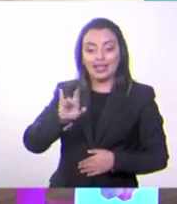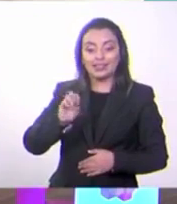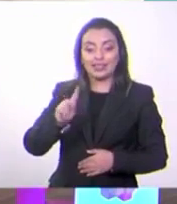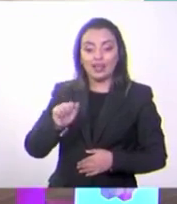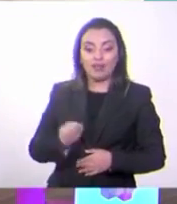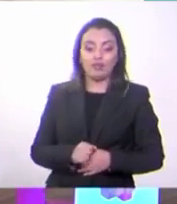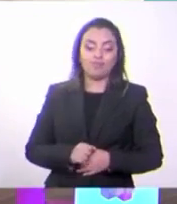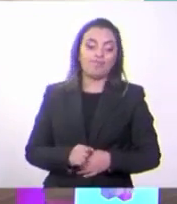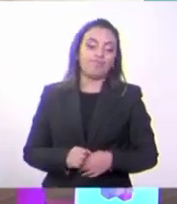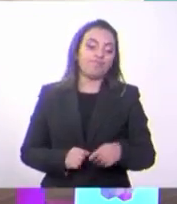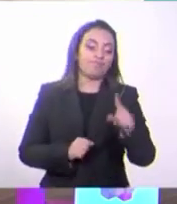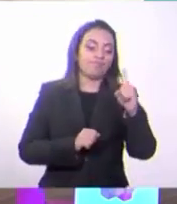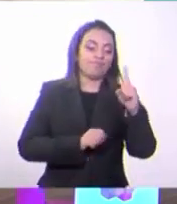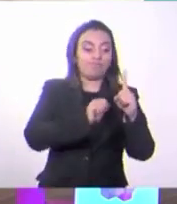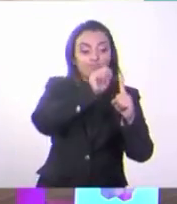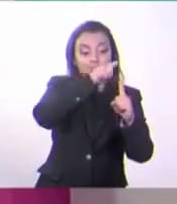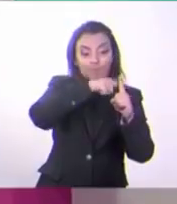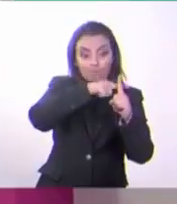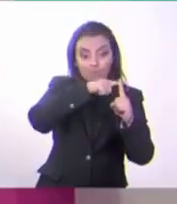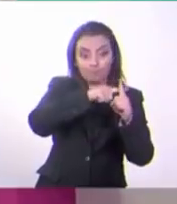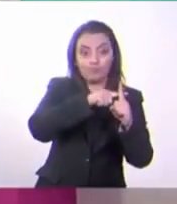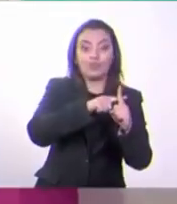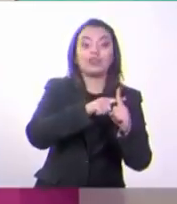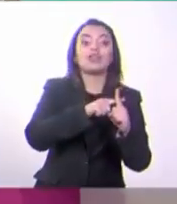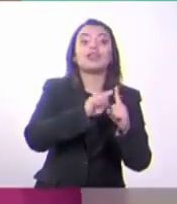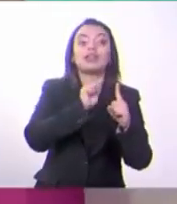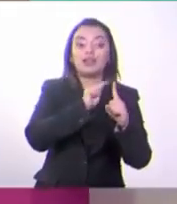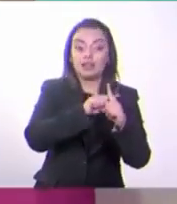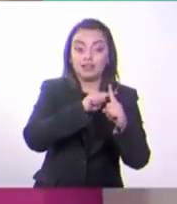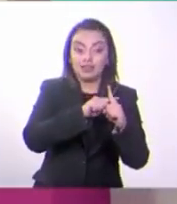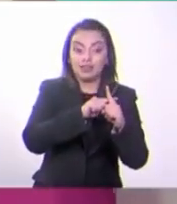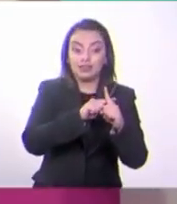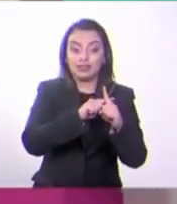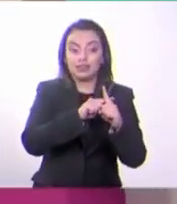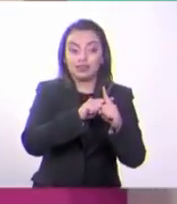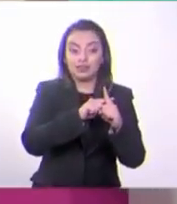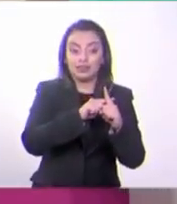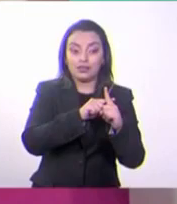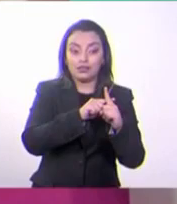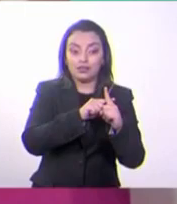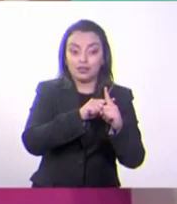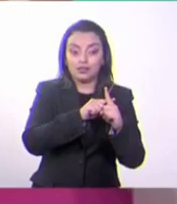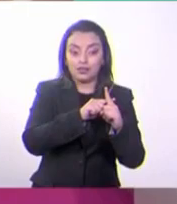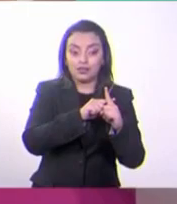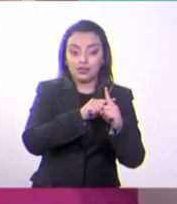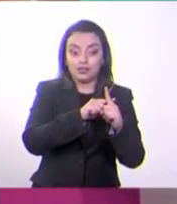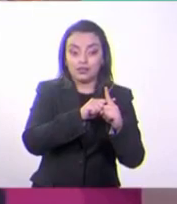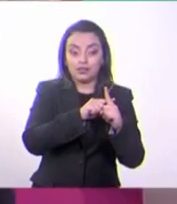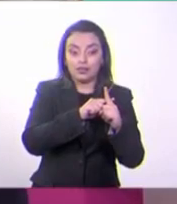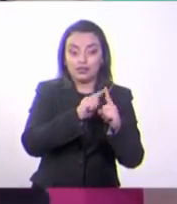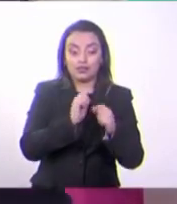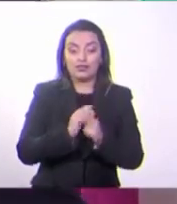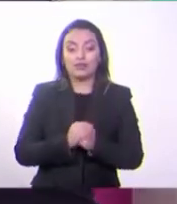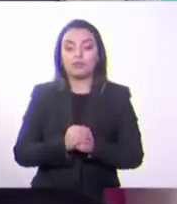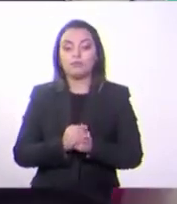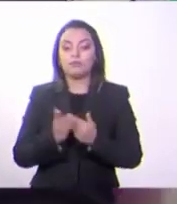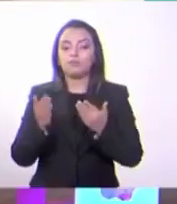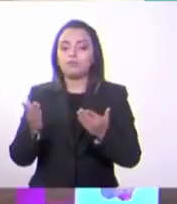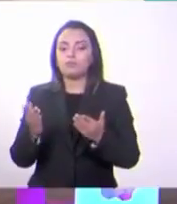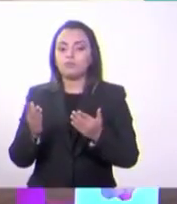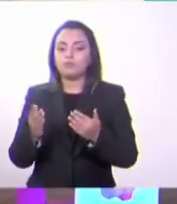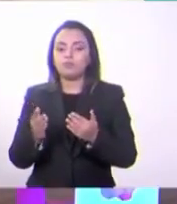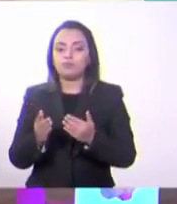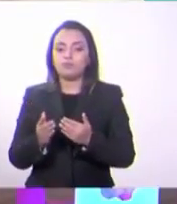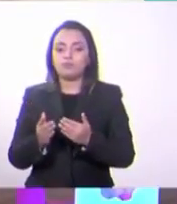no es inyectiva. Solo para que me quede claro, ¿qué tal si trazamos la línea horizontal aquí en el eje X?